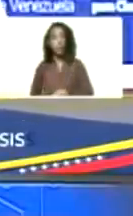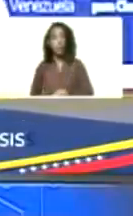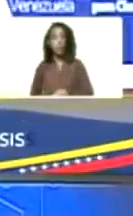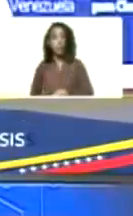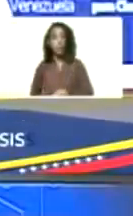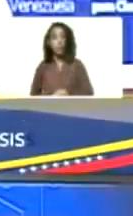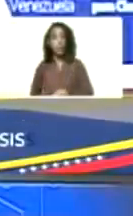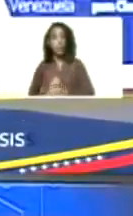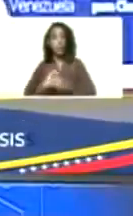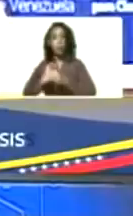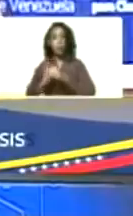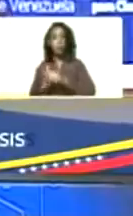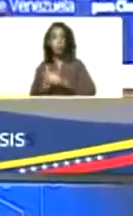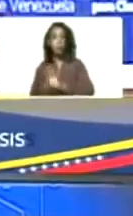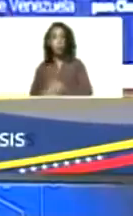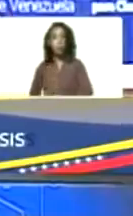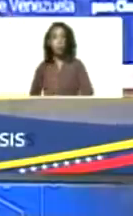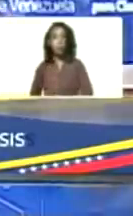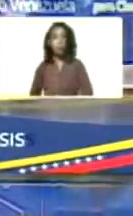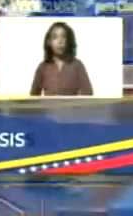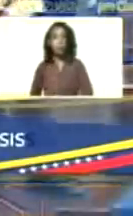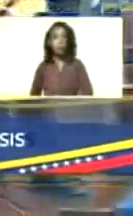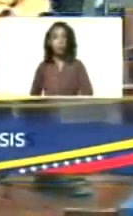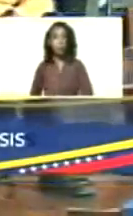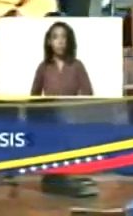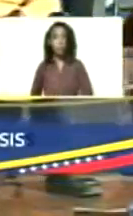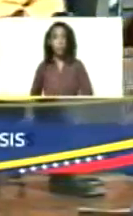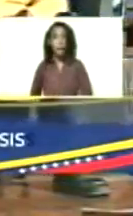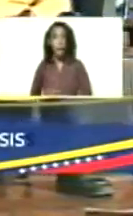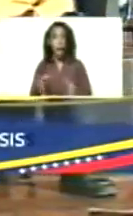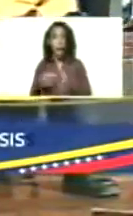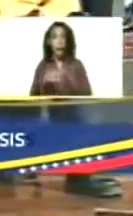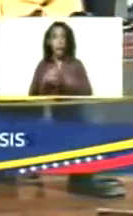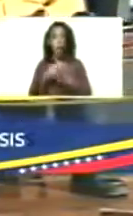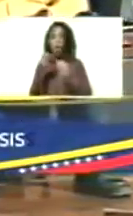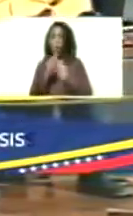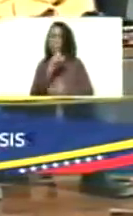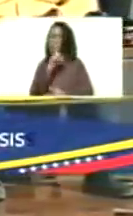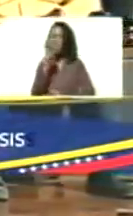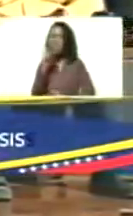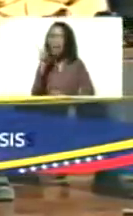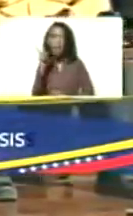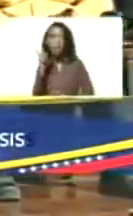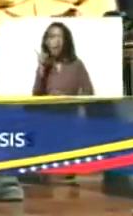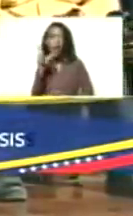del coronavirus, el equipo, ¿no? ¿Cómo es que se llama, Gabriela?